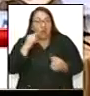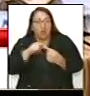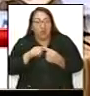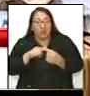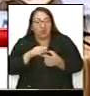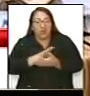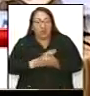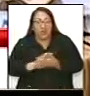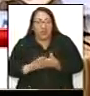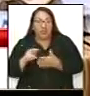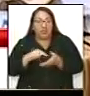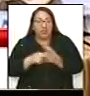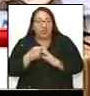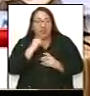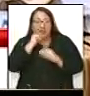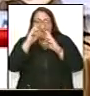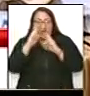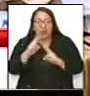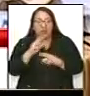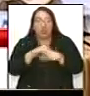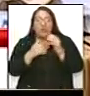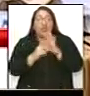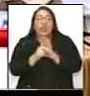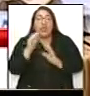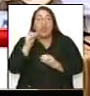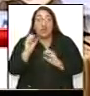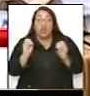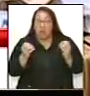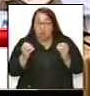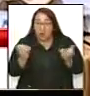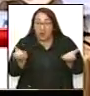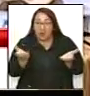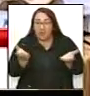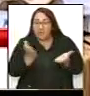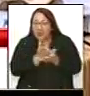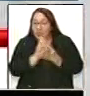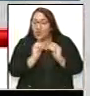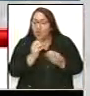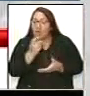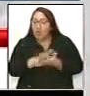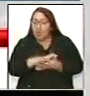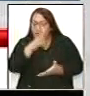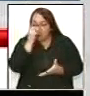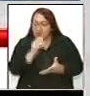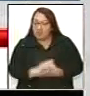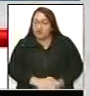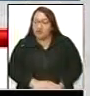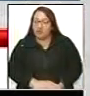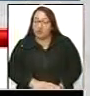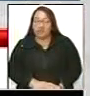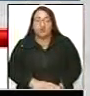los objetivos, se está vulnerando el derecho de los jóvenes, de los adolescentes, a aprender. Es